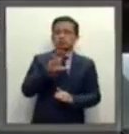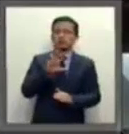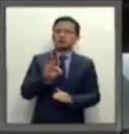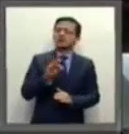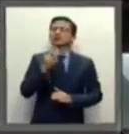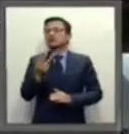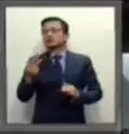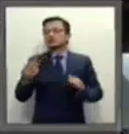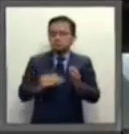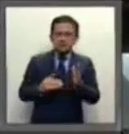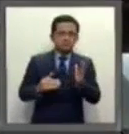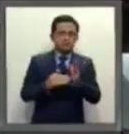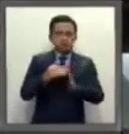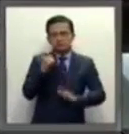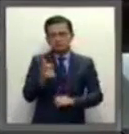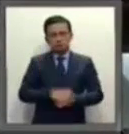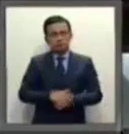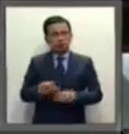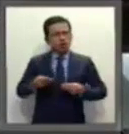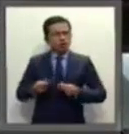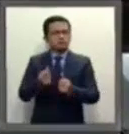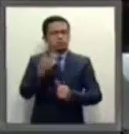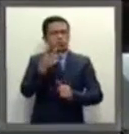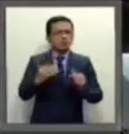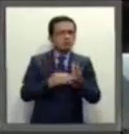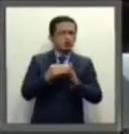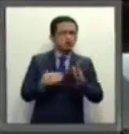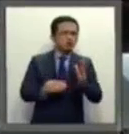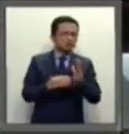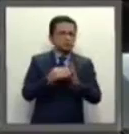4.694.000.000.000 de pesos y se ejerció un gasto de